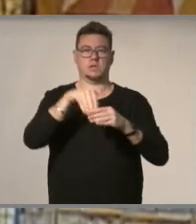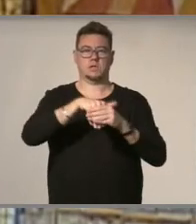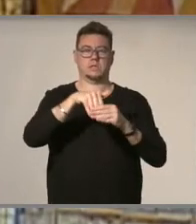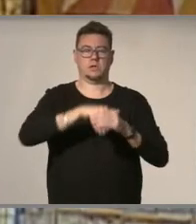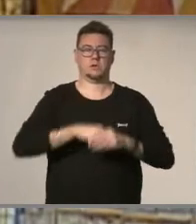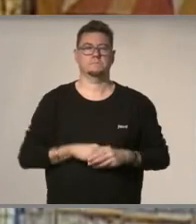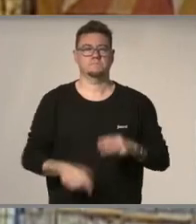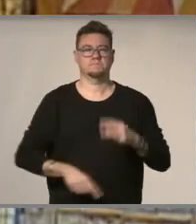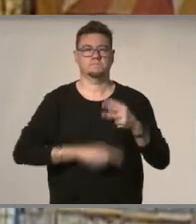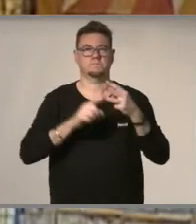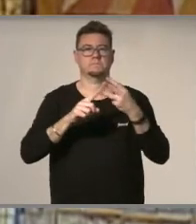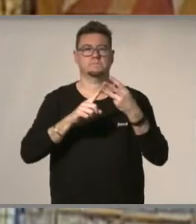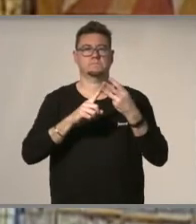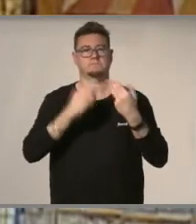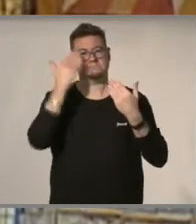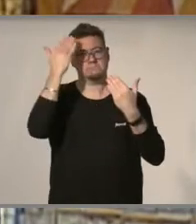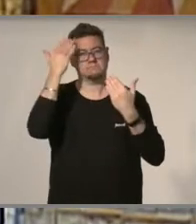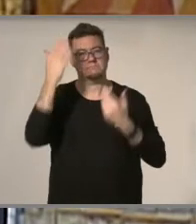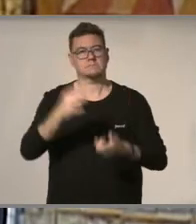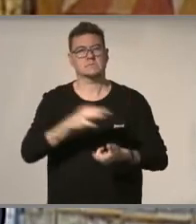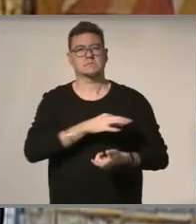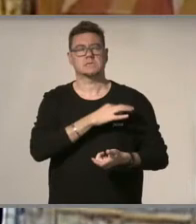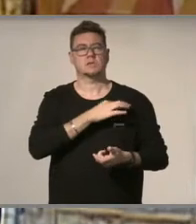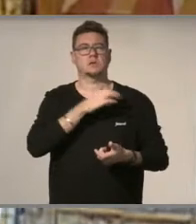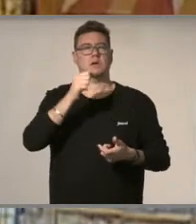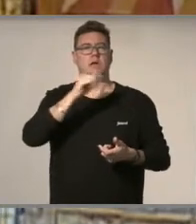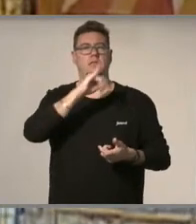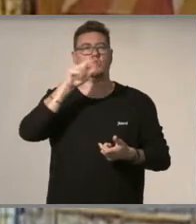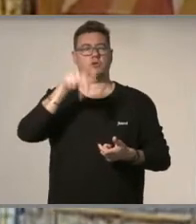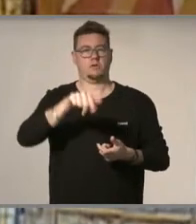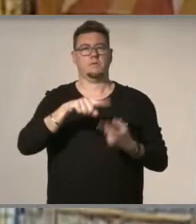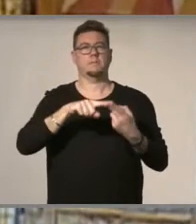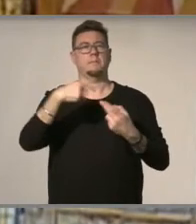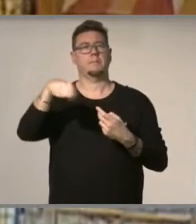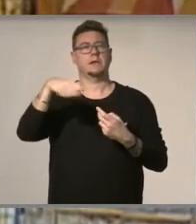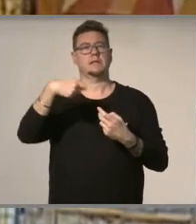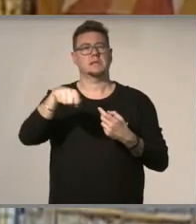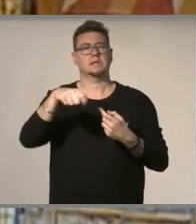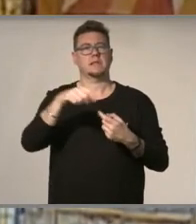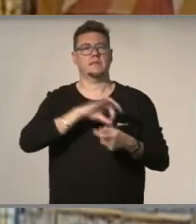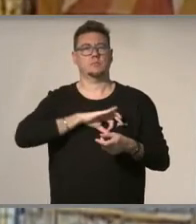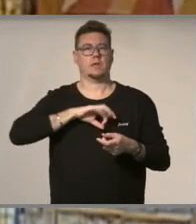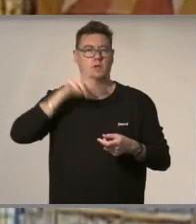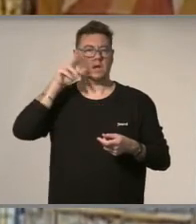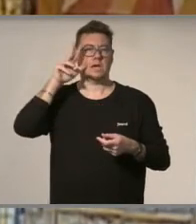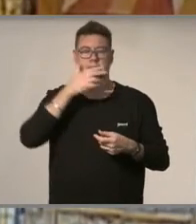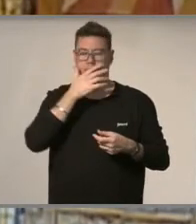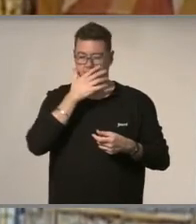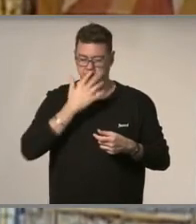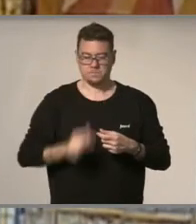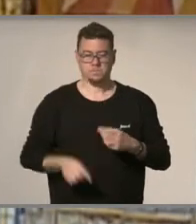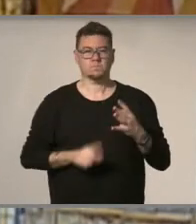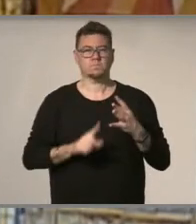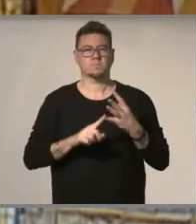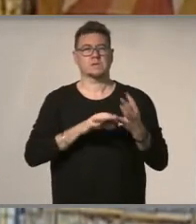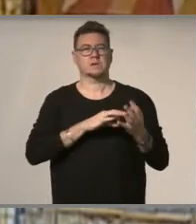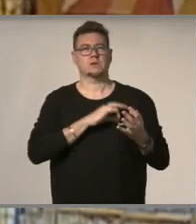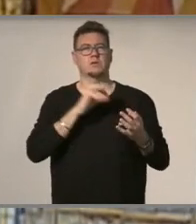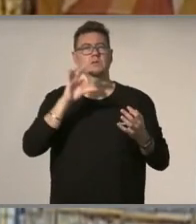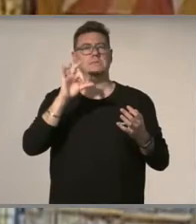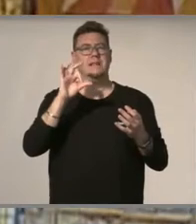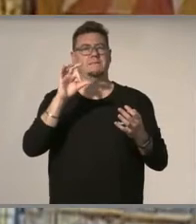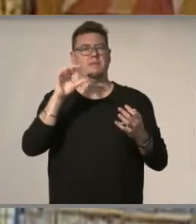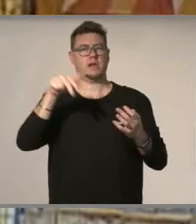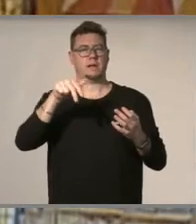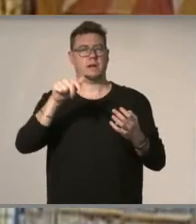Interior. Ilustrísimo señor don Carlos Mazón Guixot, presidente de la Diputación de Alicante. Señor don Salvador